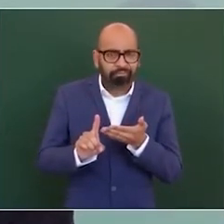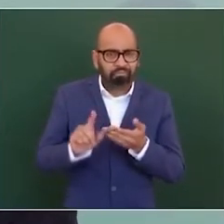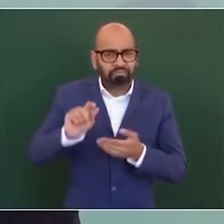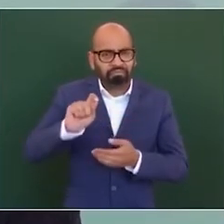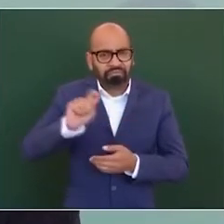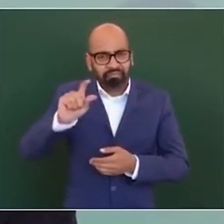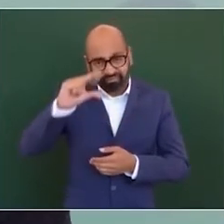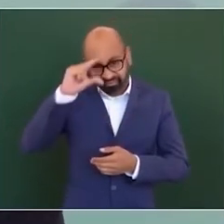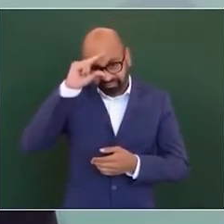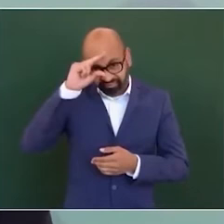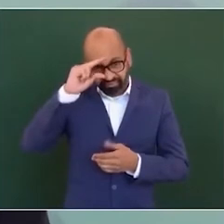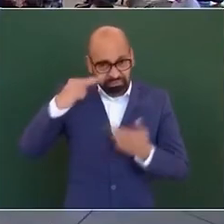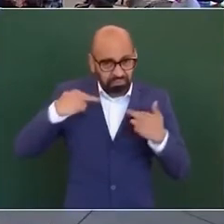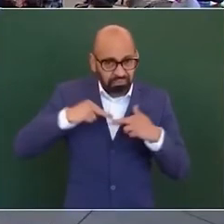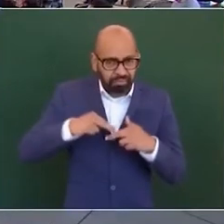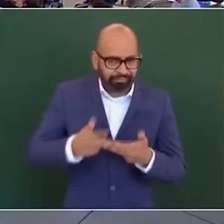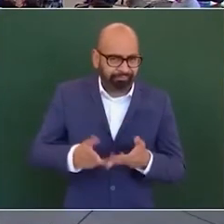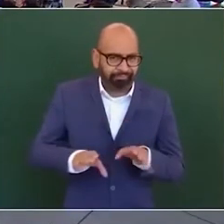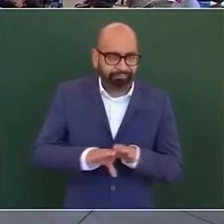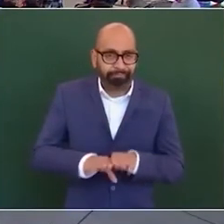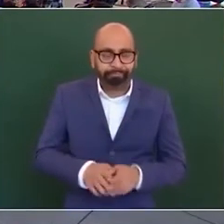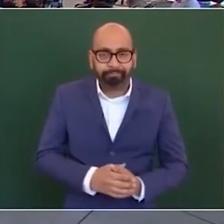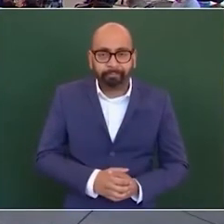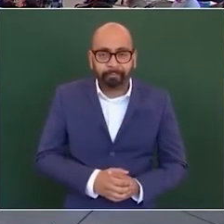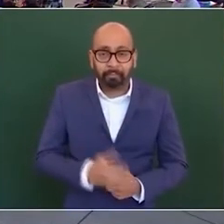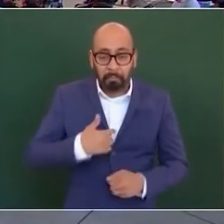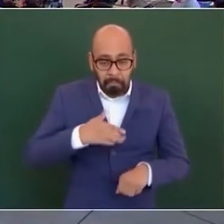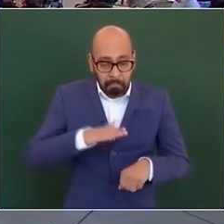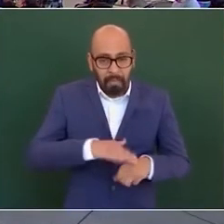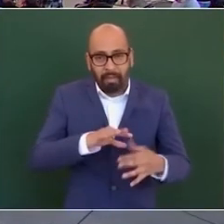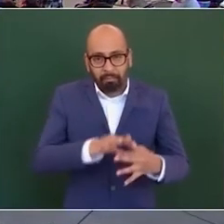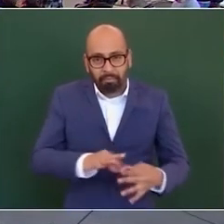Y ya no quiero hablar de otras cosas.